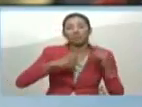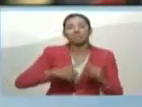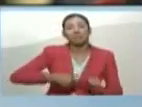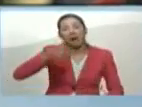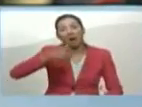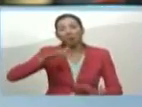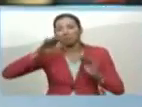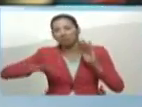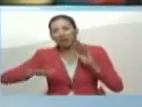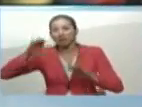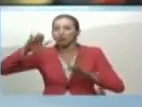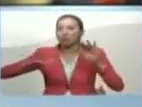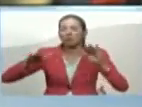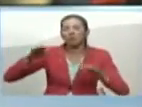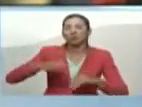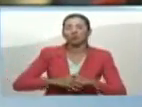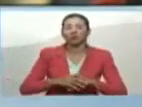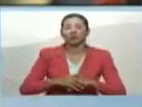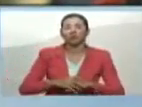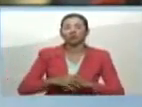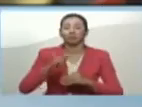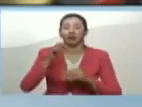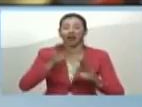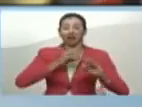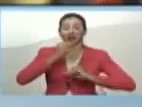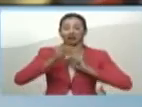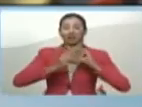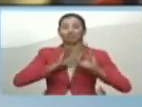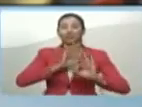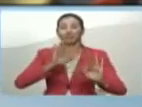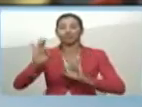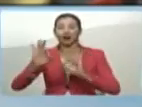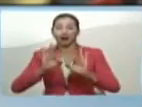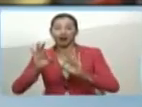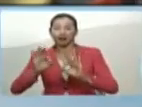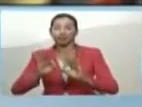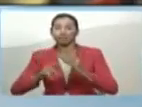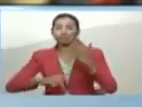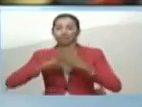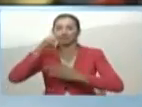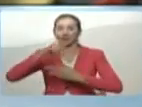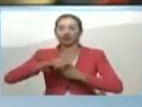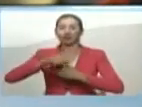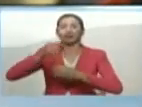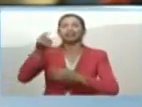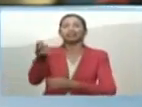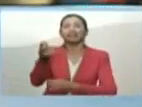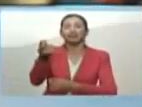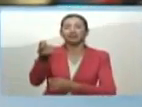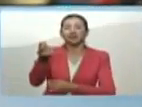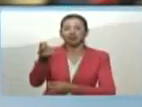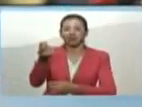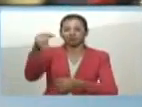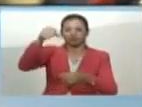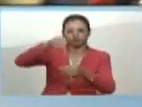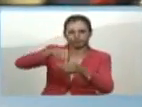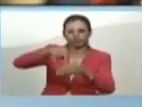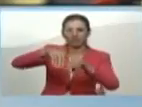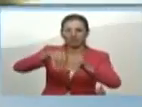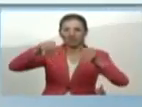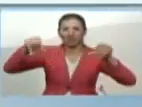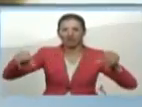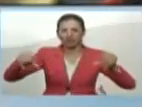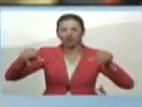lo que es el plan de distribución y aplicación de todo lo que es la parte de semilla. Y pues aunado esto,